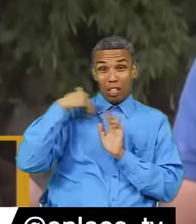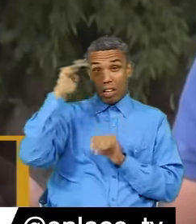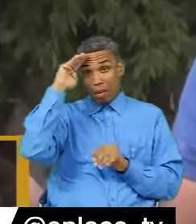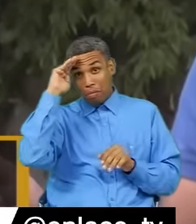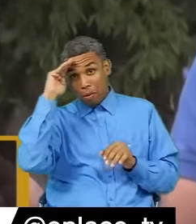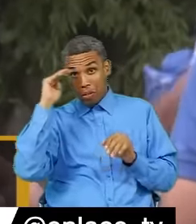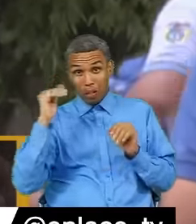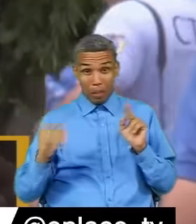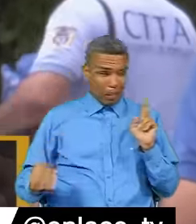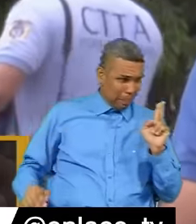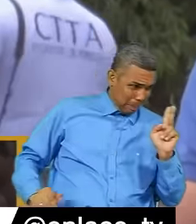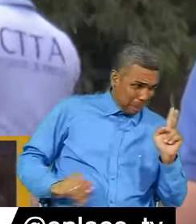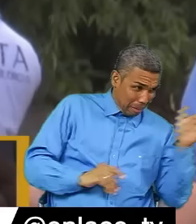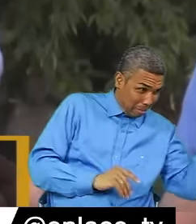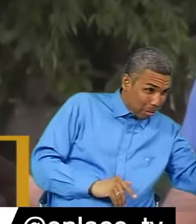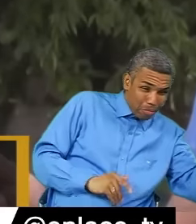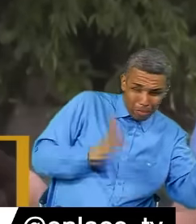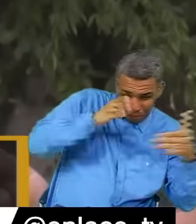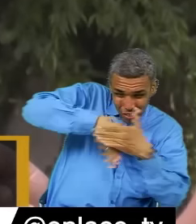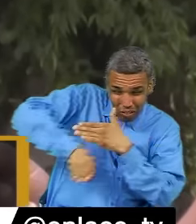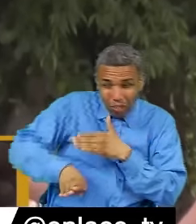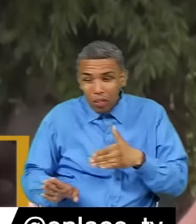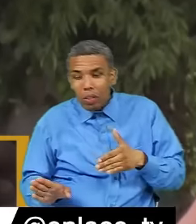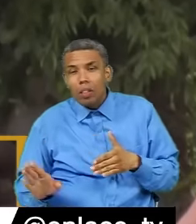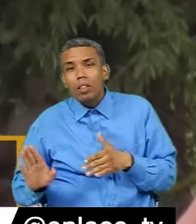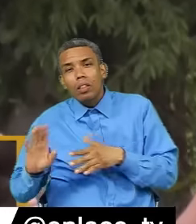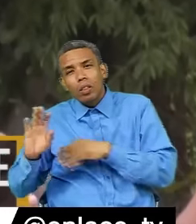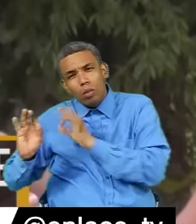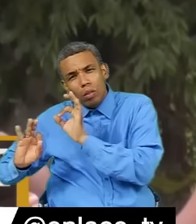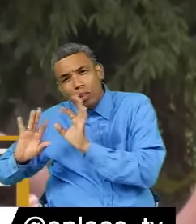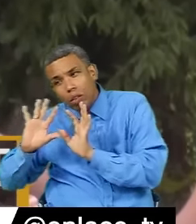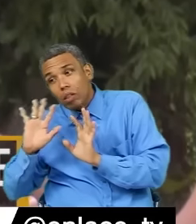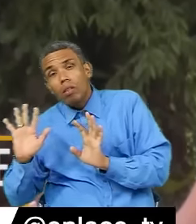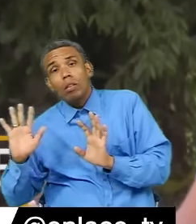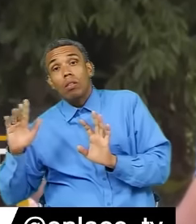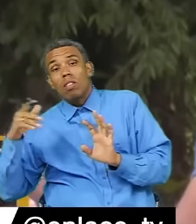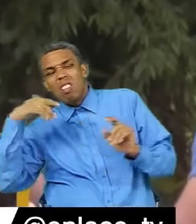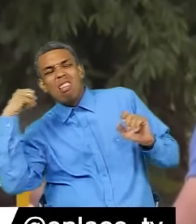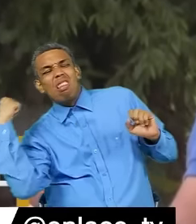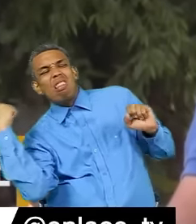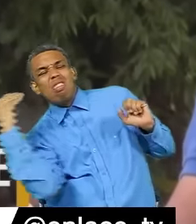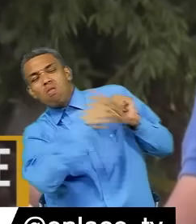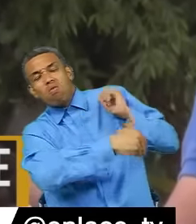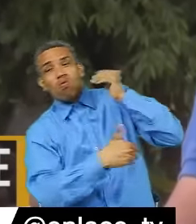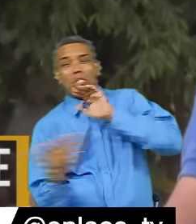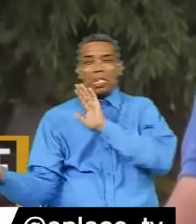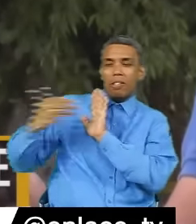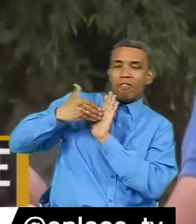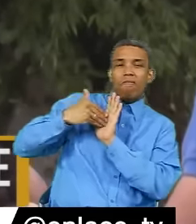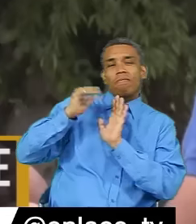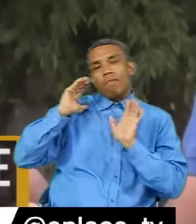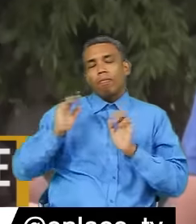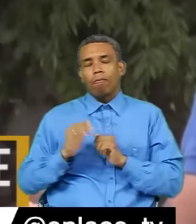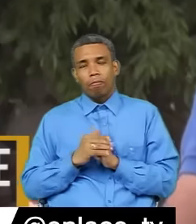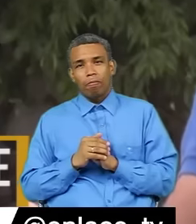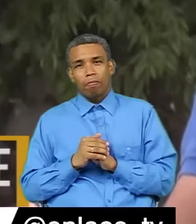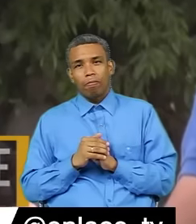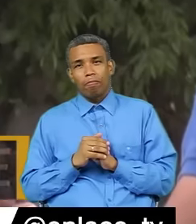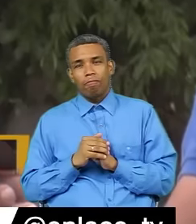personas. No pudimos dialogar para poder realizar un procedimiento, pues obviamente donde ellos también tuvieran veedores y se